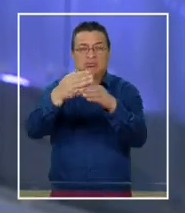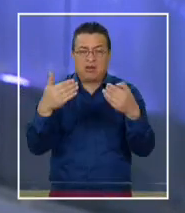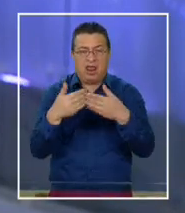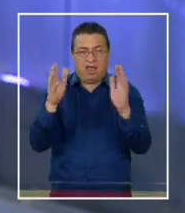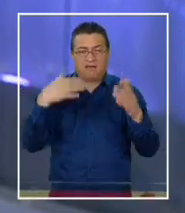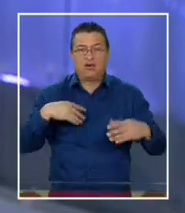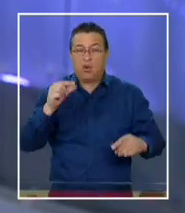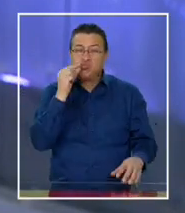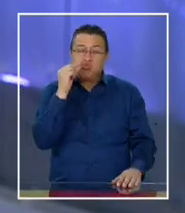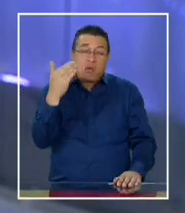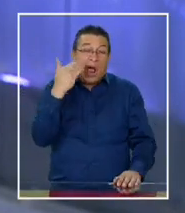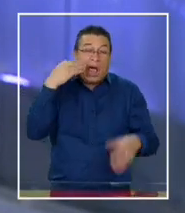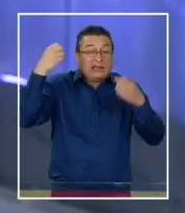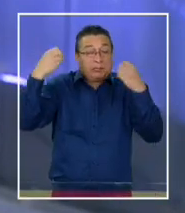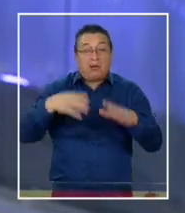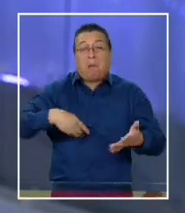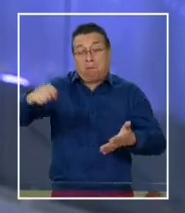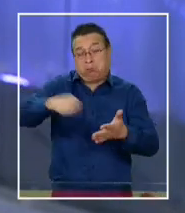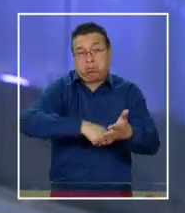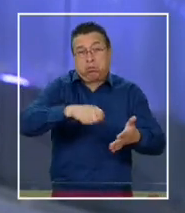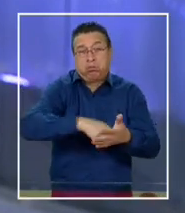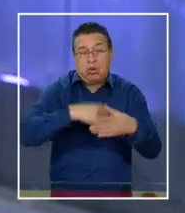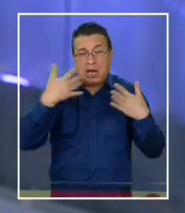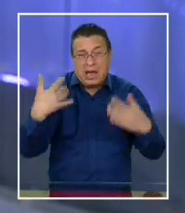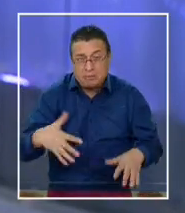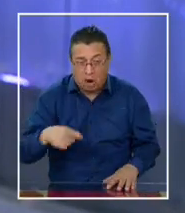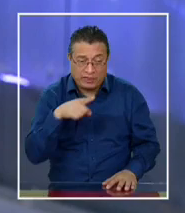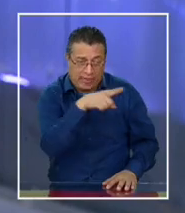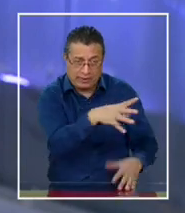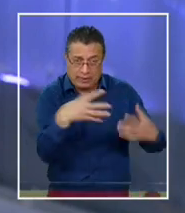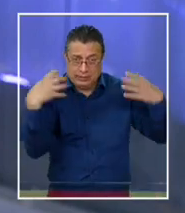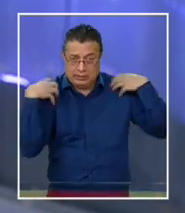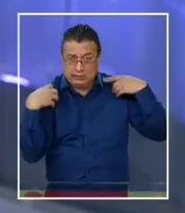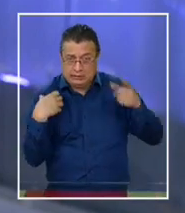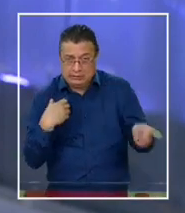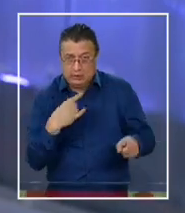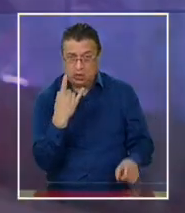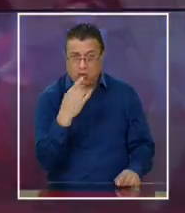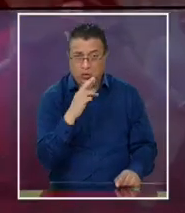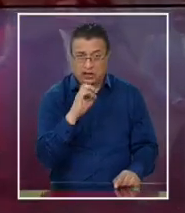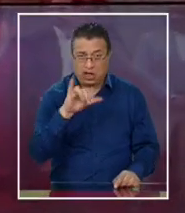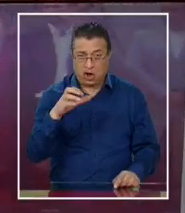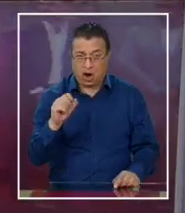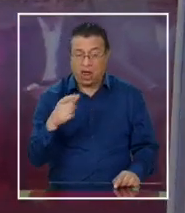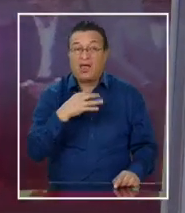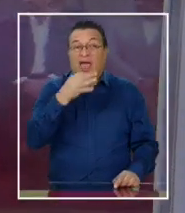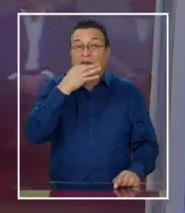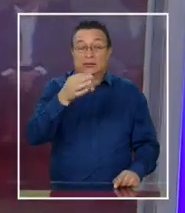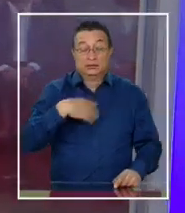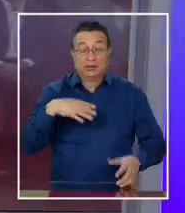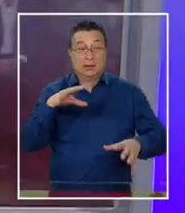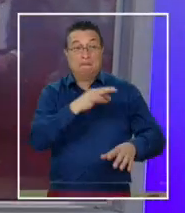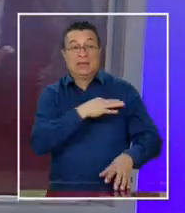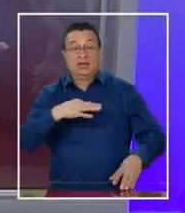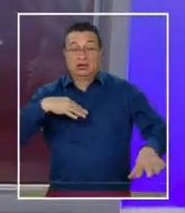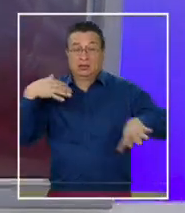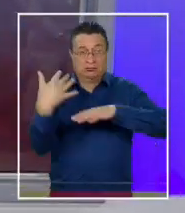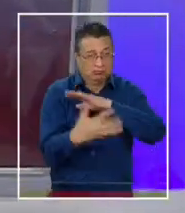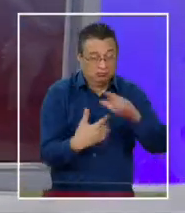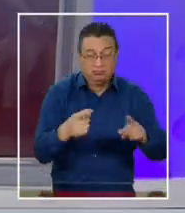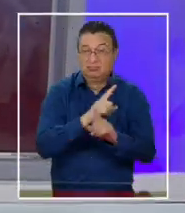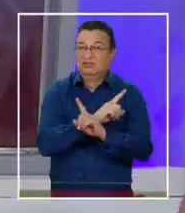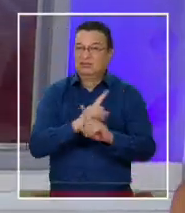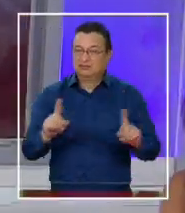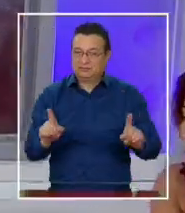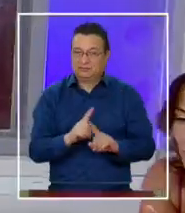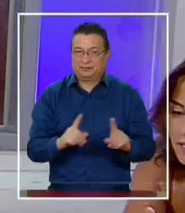punto de perderla o sea son cosas muy importantes que bajo esa administración no tuvo nada que ver con despelote del ministerio o con mala